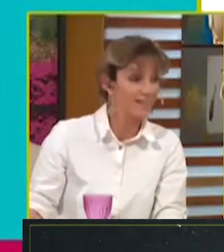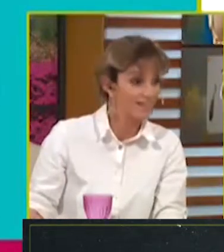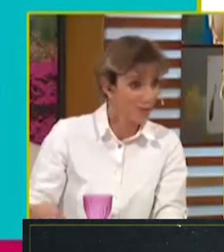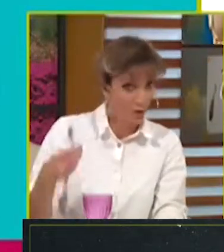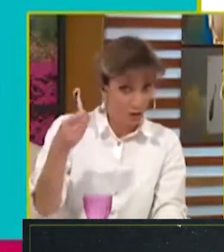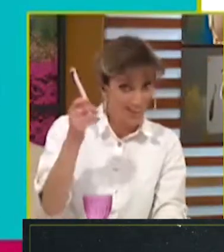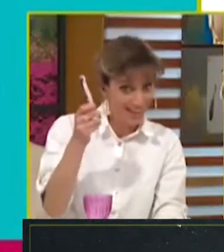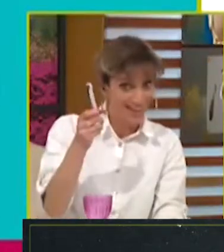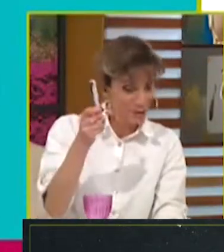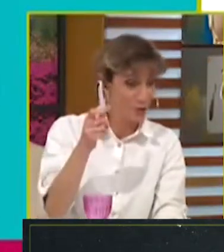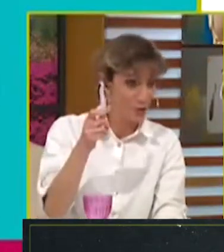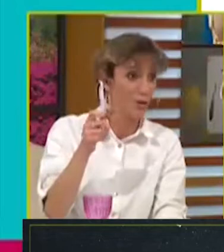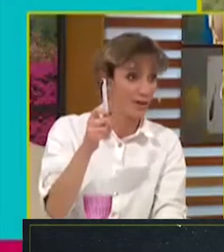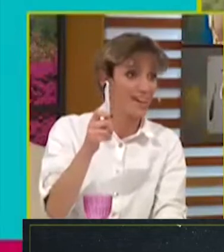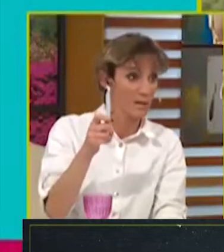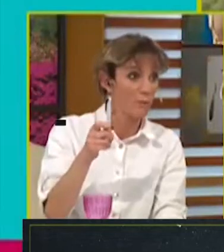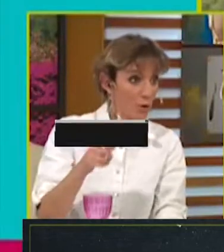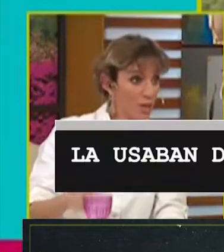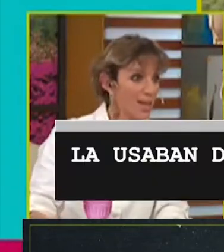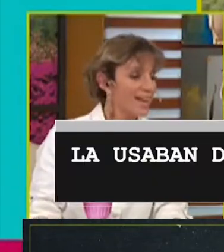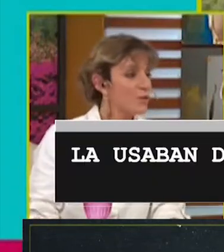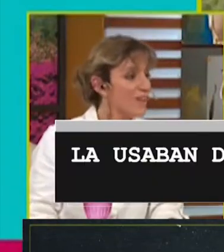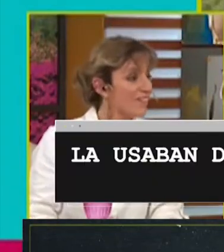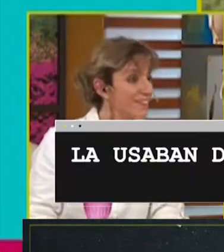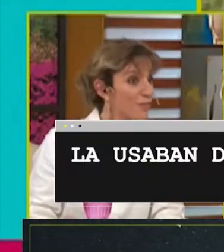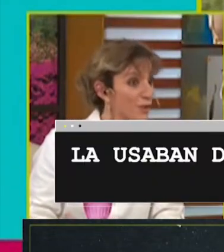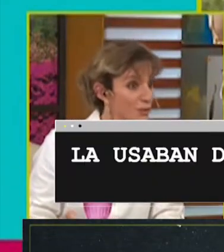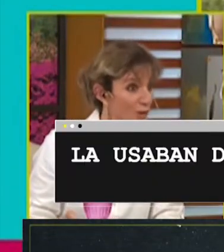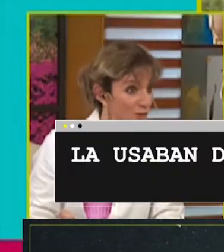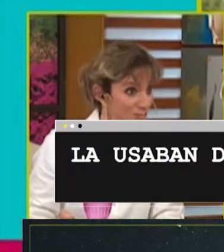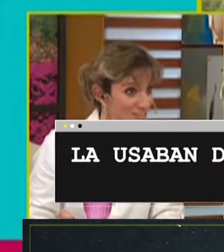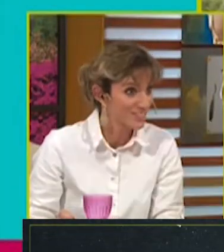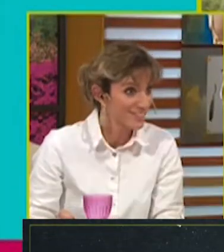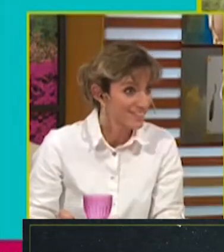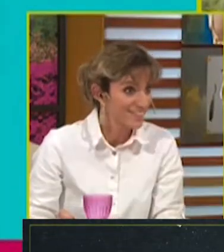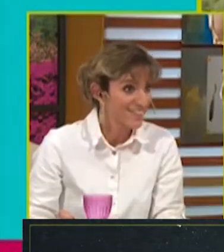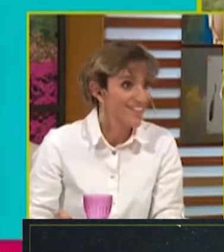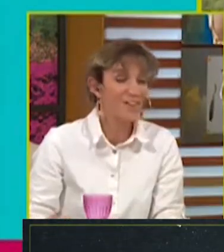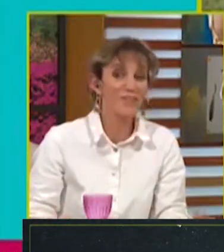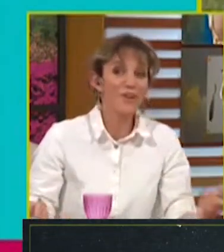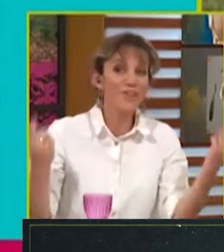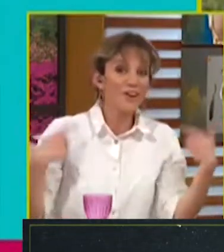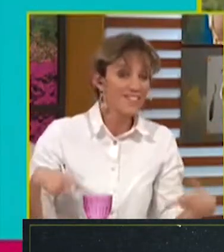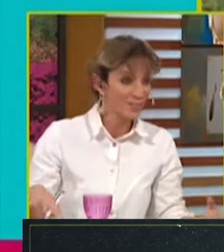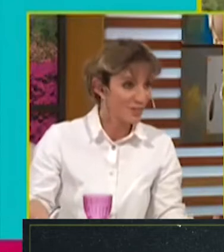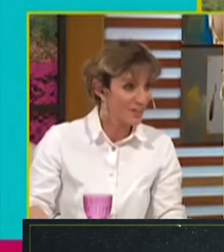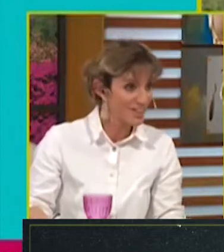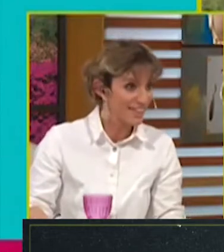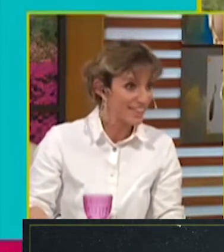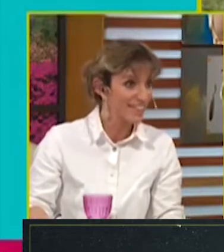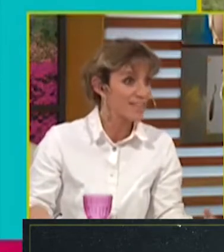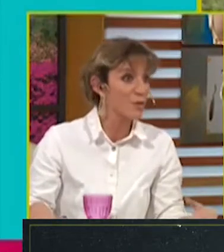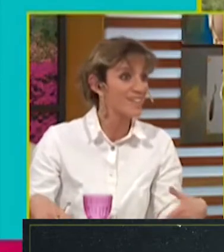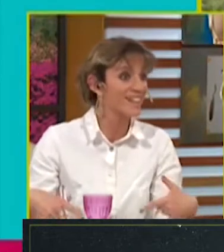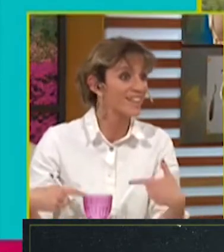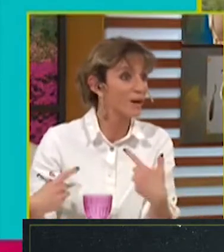Herrera, con ellos, o sea, con la calle Pou, la usaban de frontón. Y que cuando volvió el segundo gobierno de